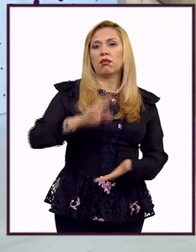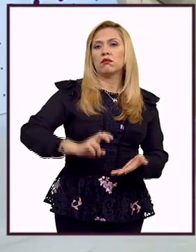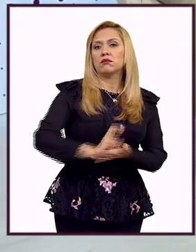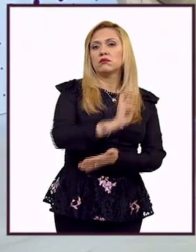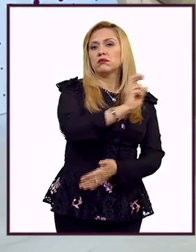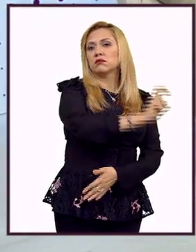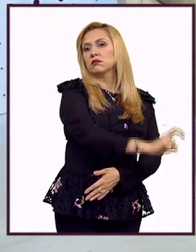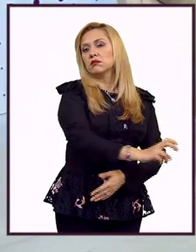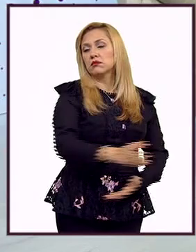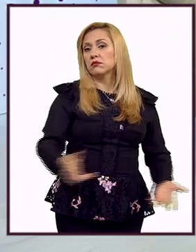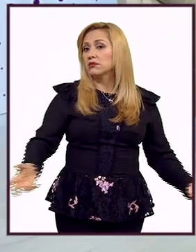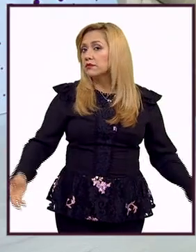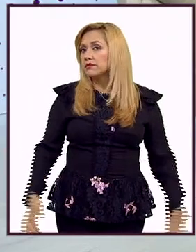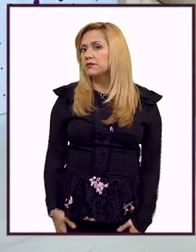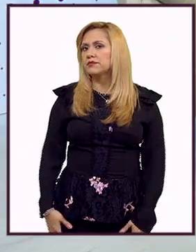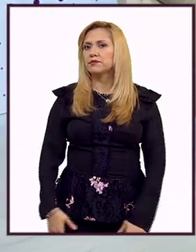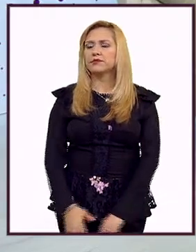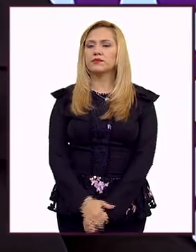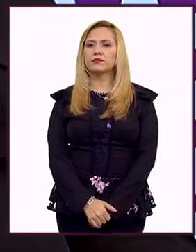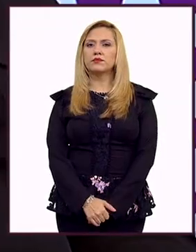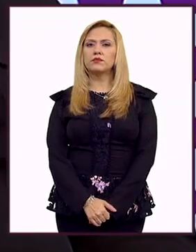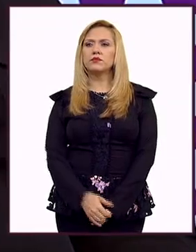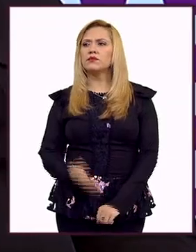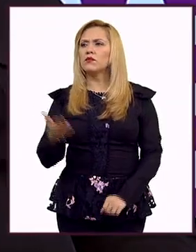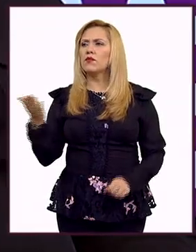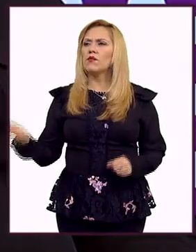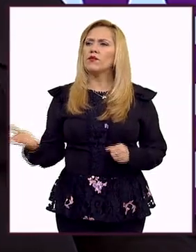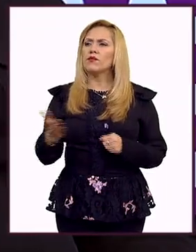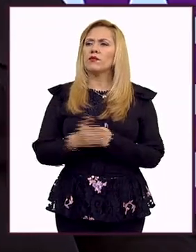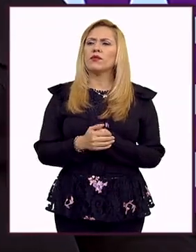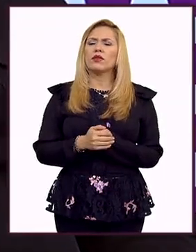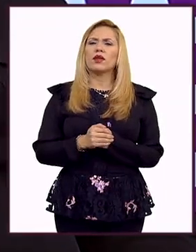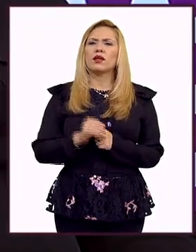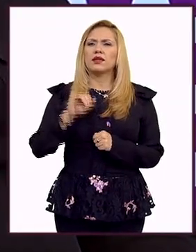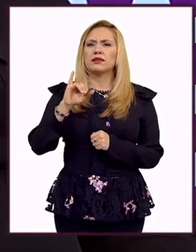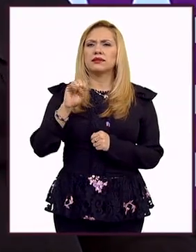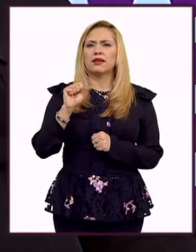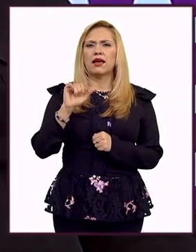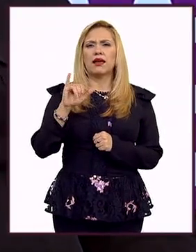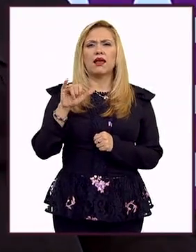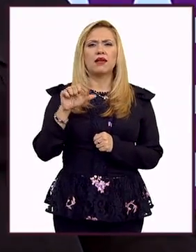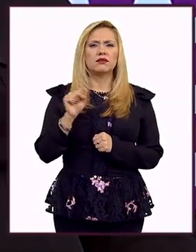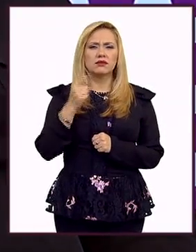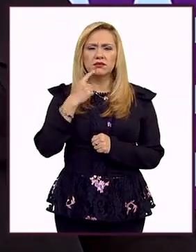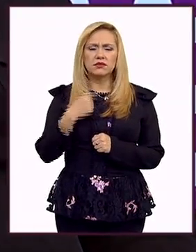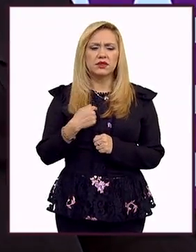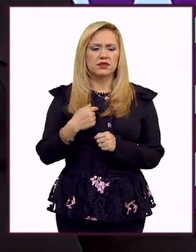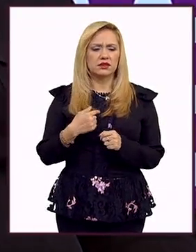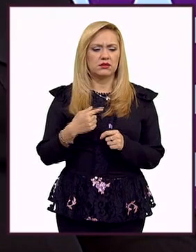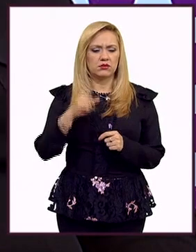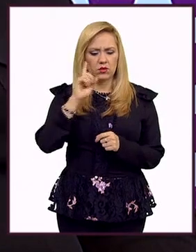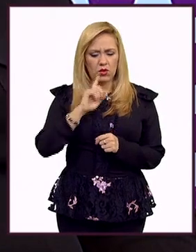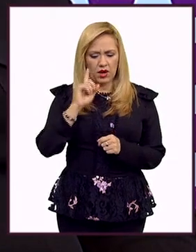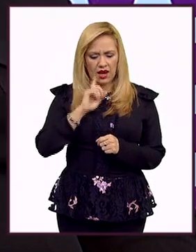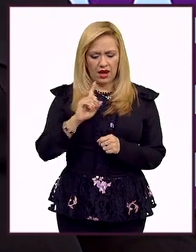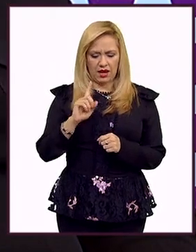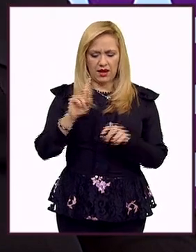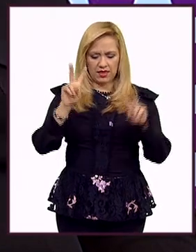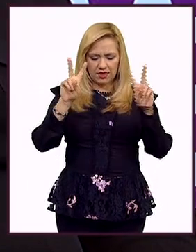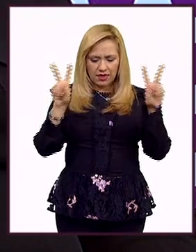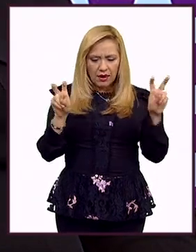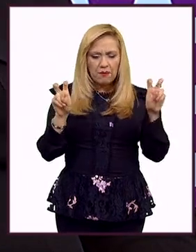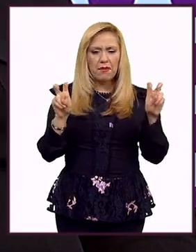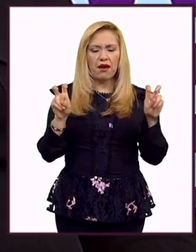sus territorios. Claro. Isaías, hay un impacto también diferenciado tratándose de las mujeres, hay un